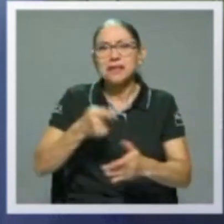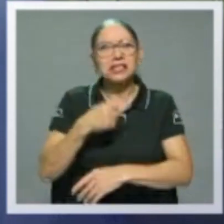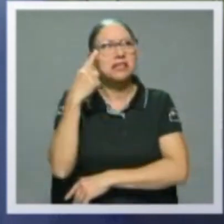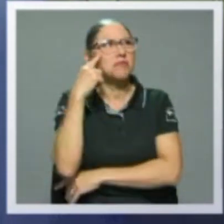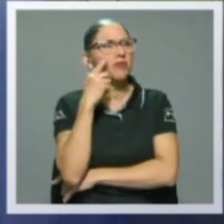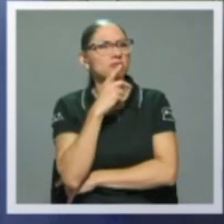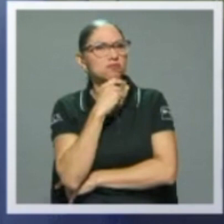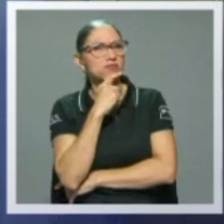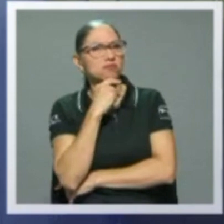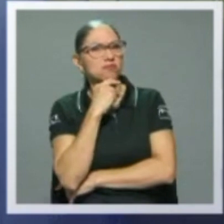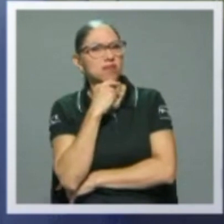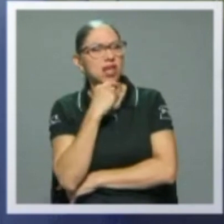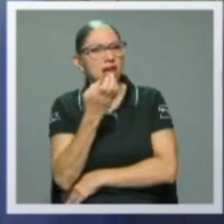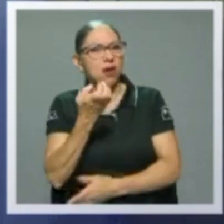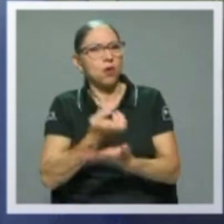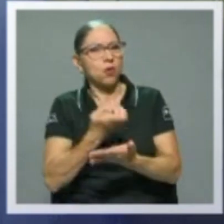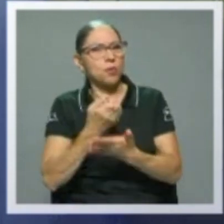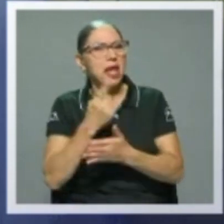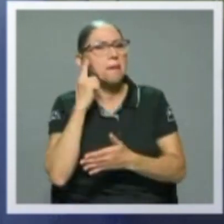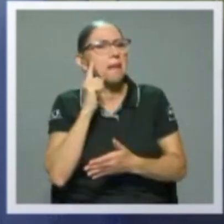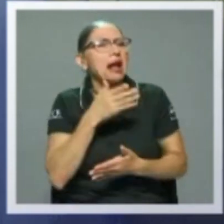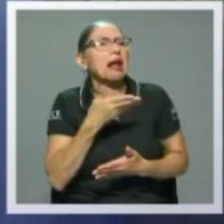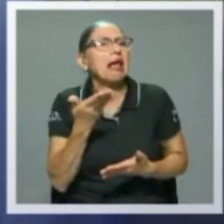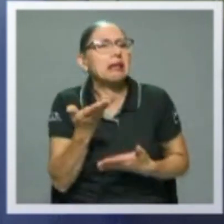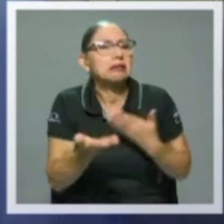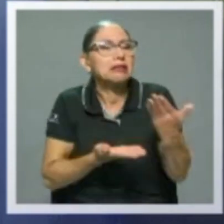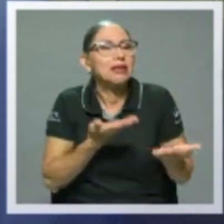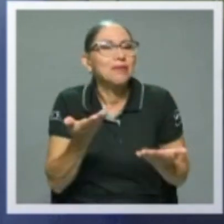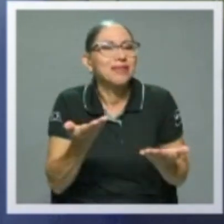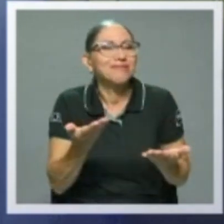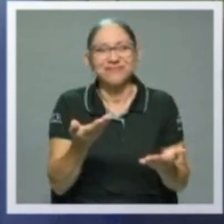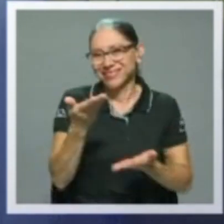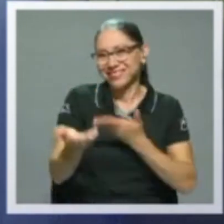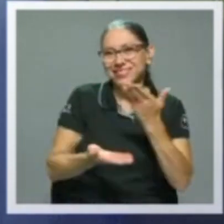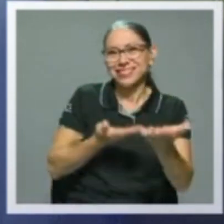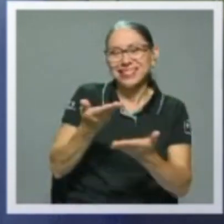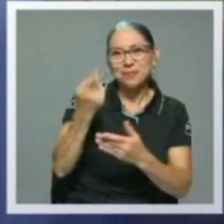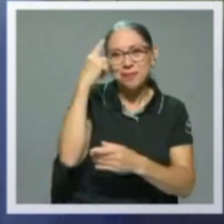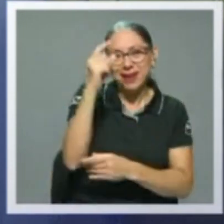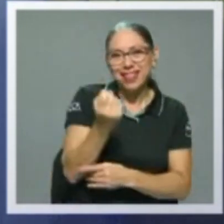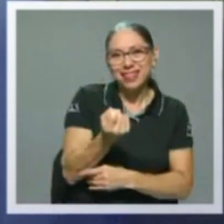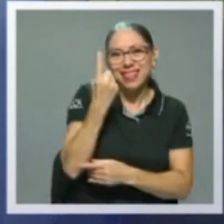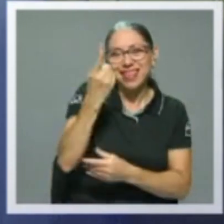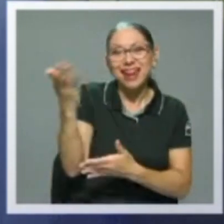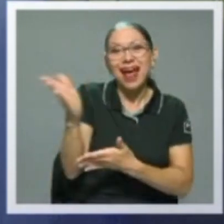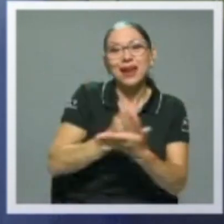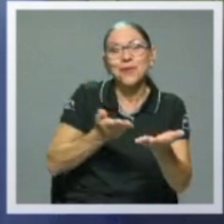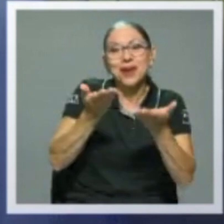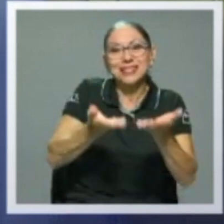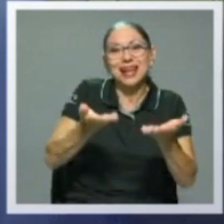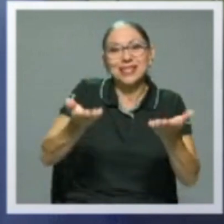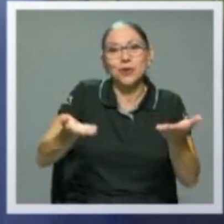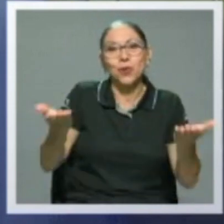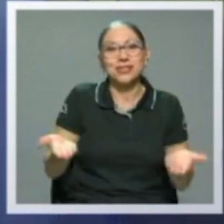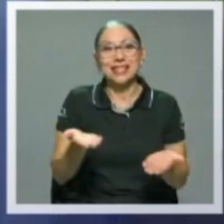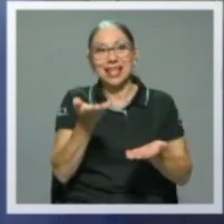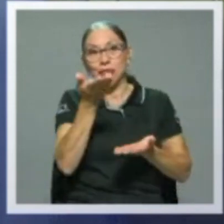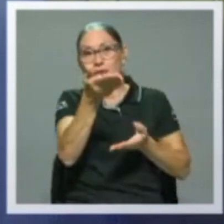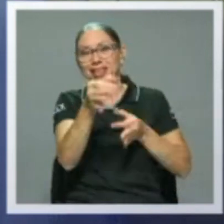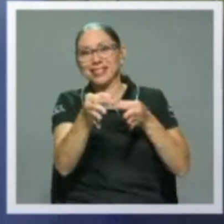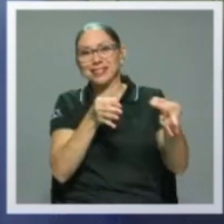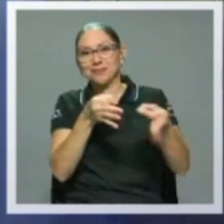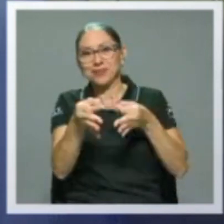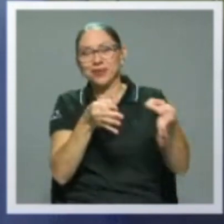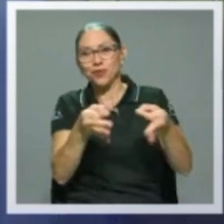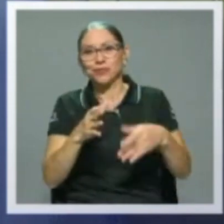economía, sirve para entender algunas de las cosas que don Denis explicó. Y